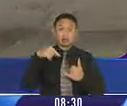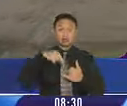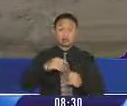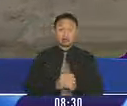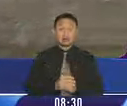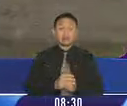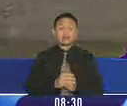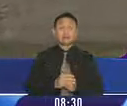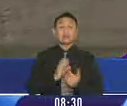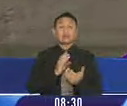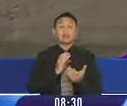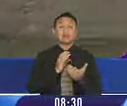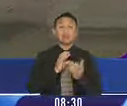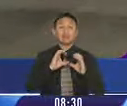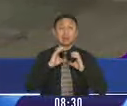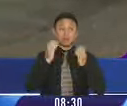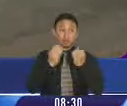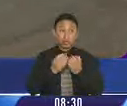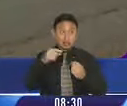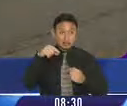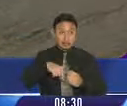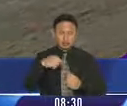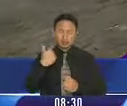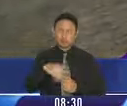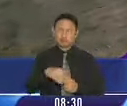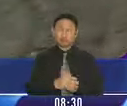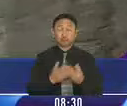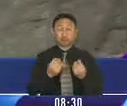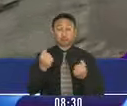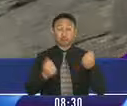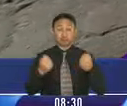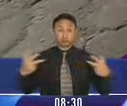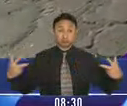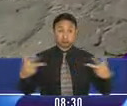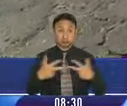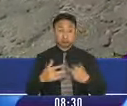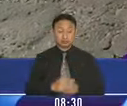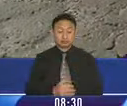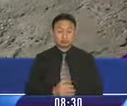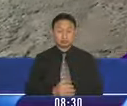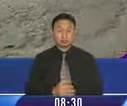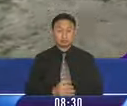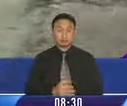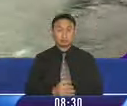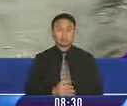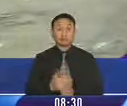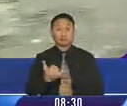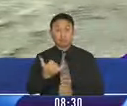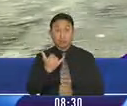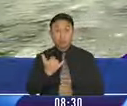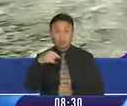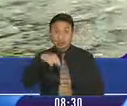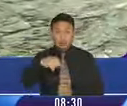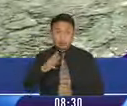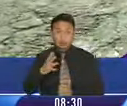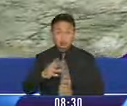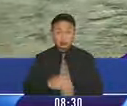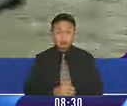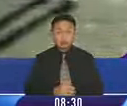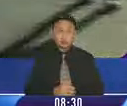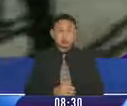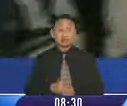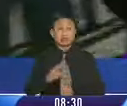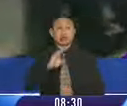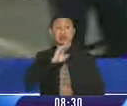clases, es un tráfico bárbaro. Y eso no toman en cuenta. Es decir, ahorita no podemos ver la gran magnitud que tiene esa vía. Incluso el